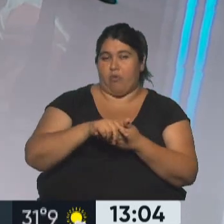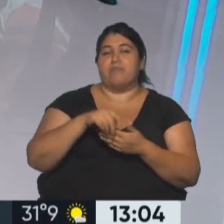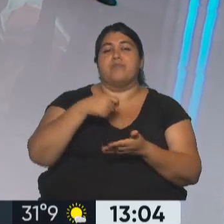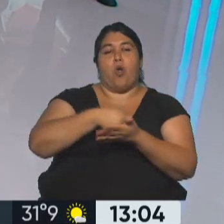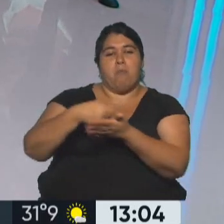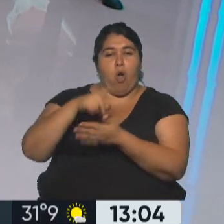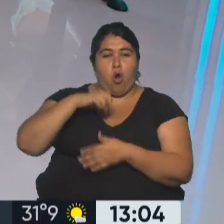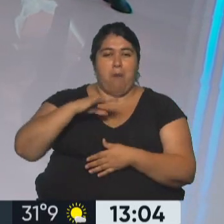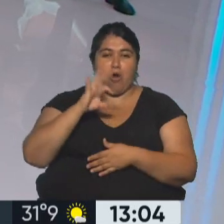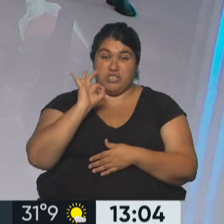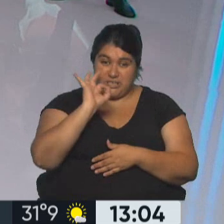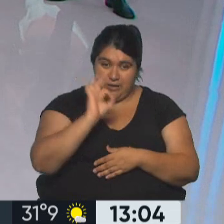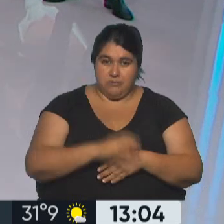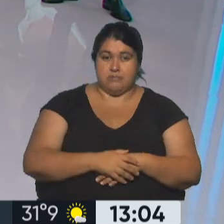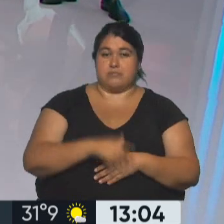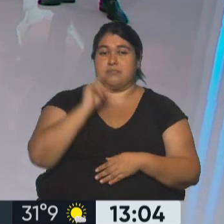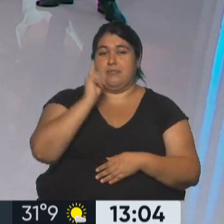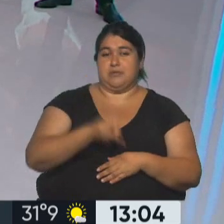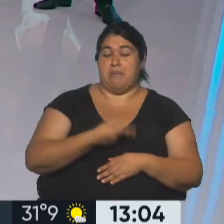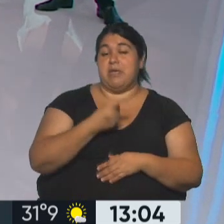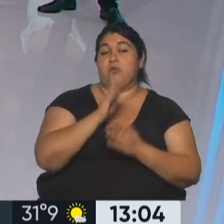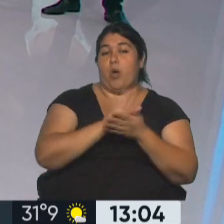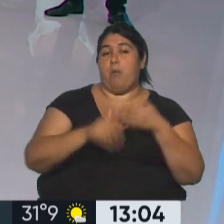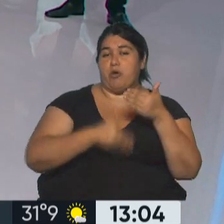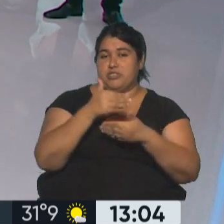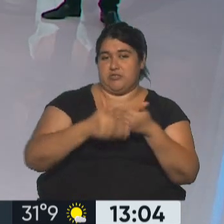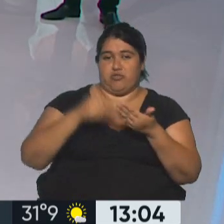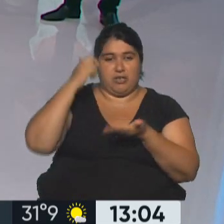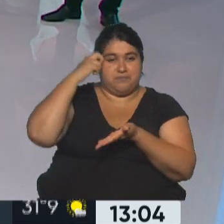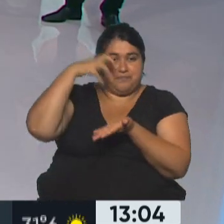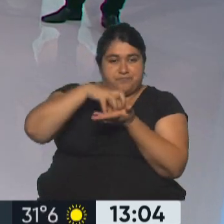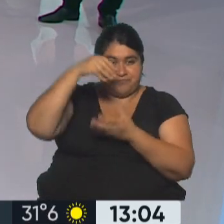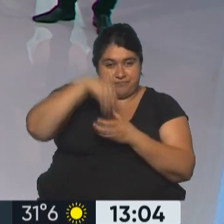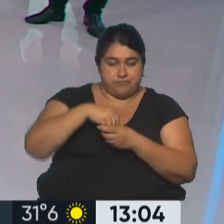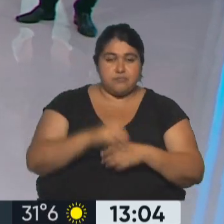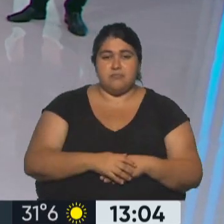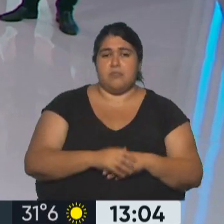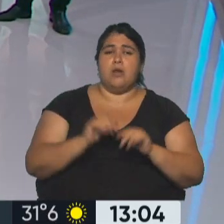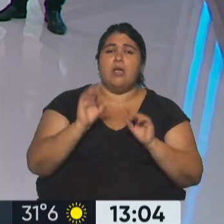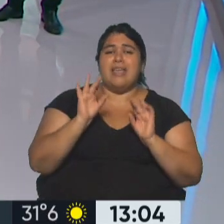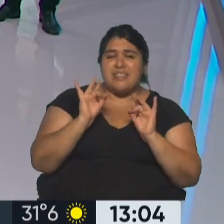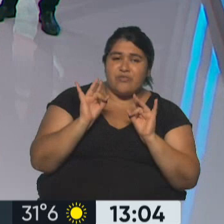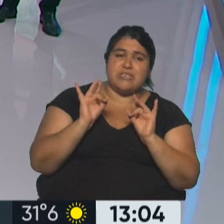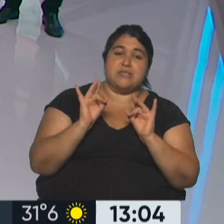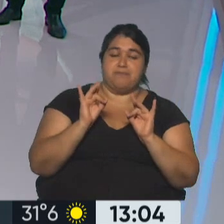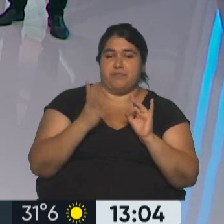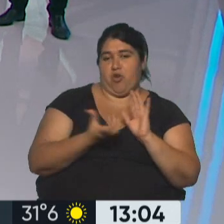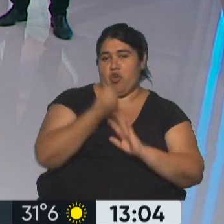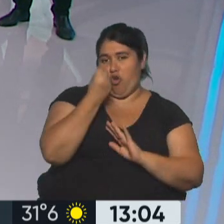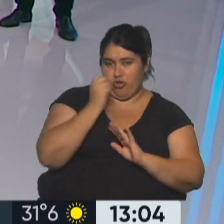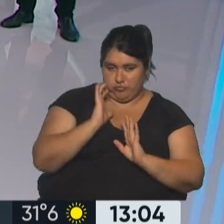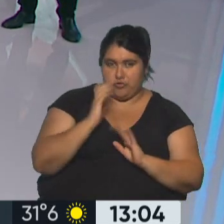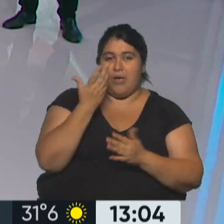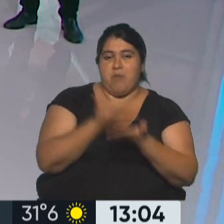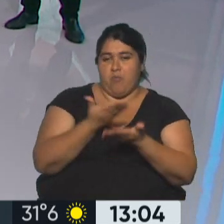iniciar un nuevo proceso constituyente. Bueno, a ver, las dificultades y los logros plasmados en estos